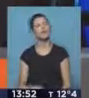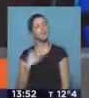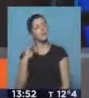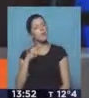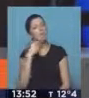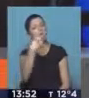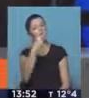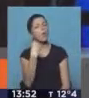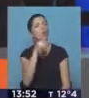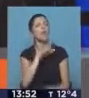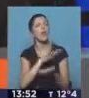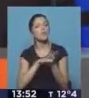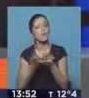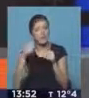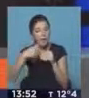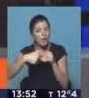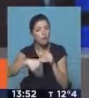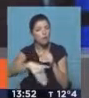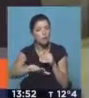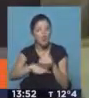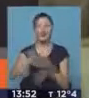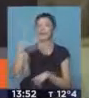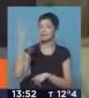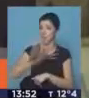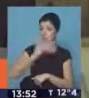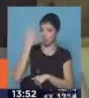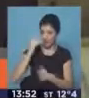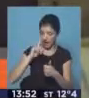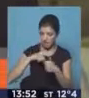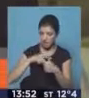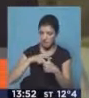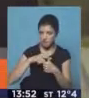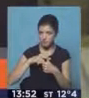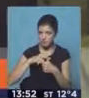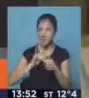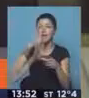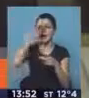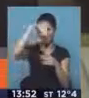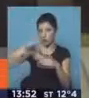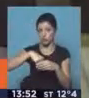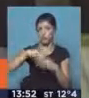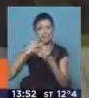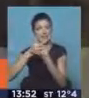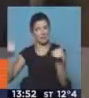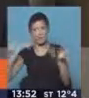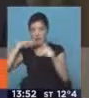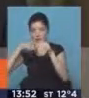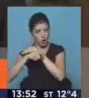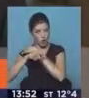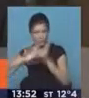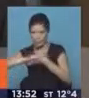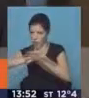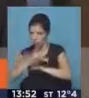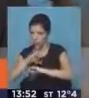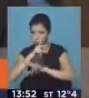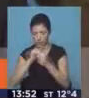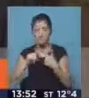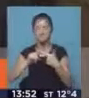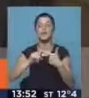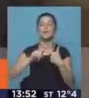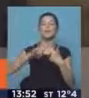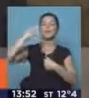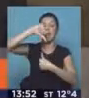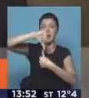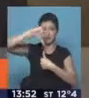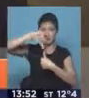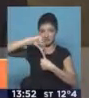hoy alcalde de Bogotá. Es decir, hay una reconversión de esa guerrilla hacia la política. Y un tema importante, él dice, es el final